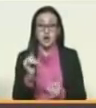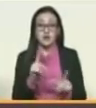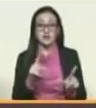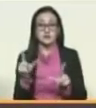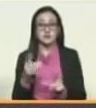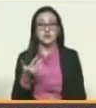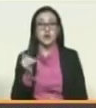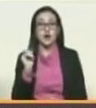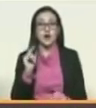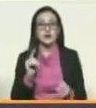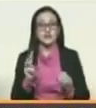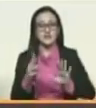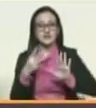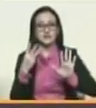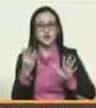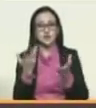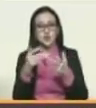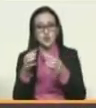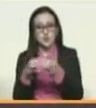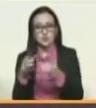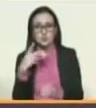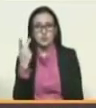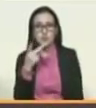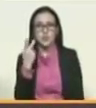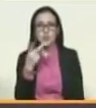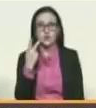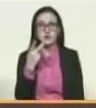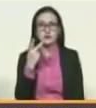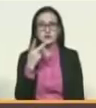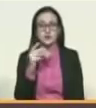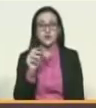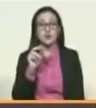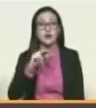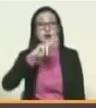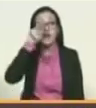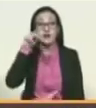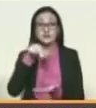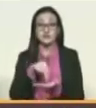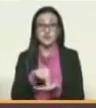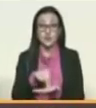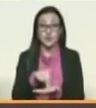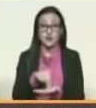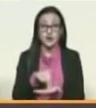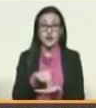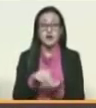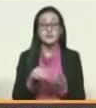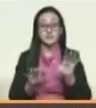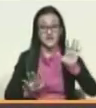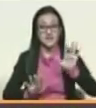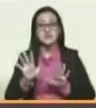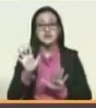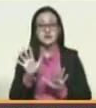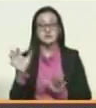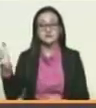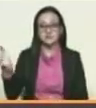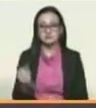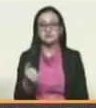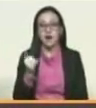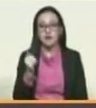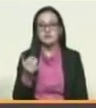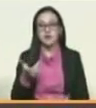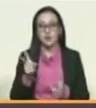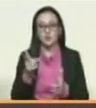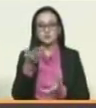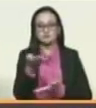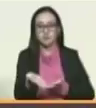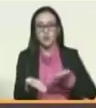Tenemos 18 organizaciones políticas a nivel nacional, de las cuales 15 trajeron sus autorizados